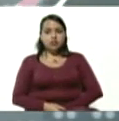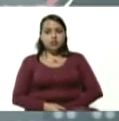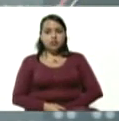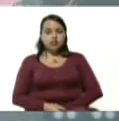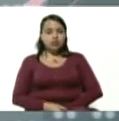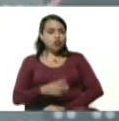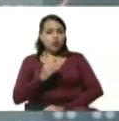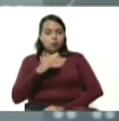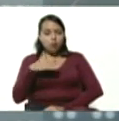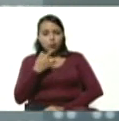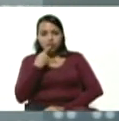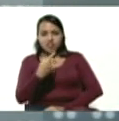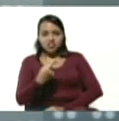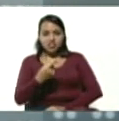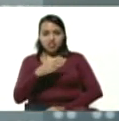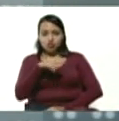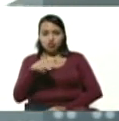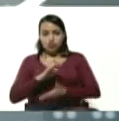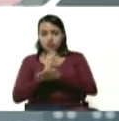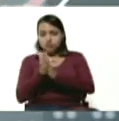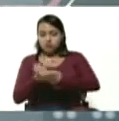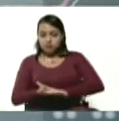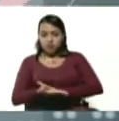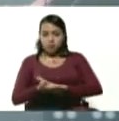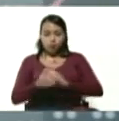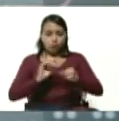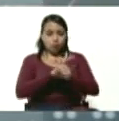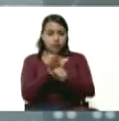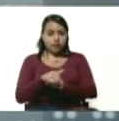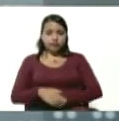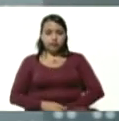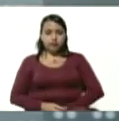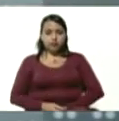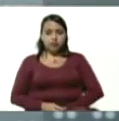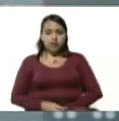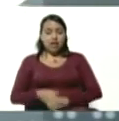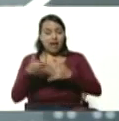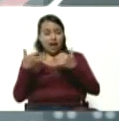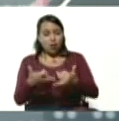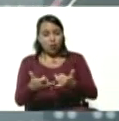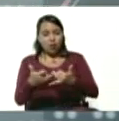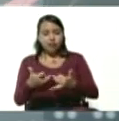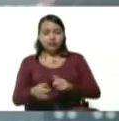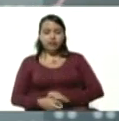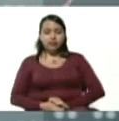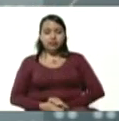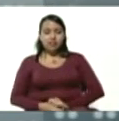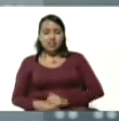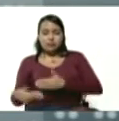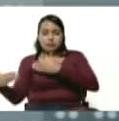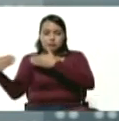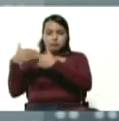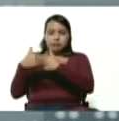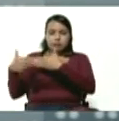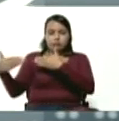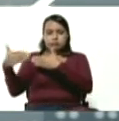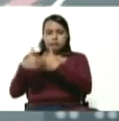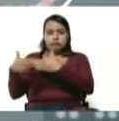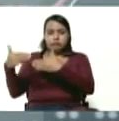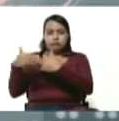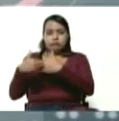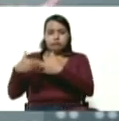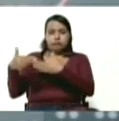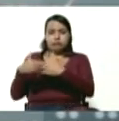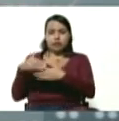COVID-19. Muy por el contrario. La presión que ha generado el hecho de que